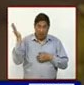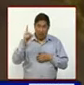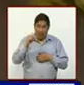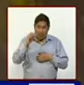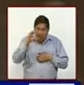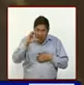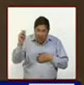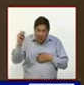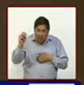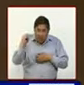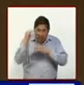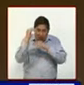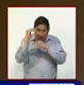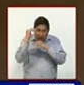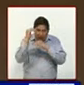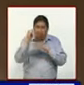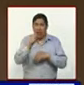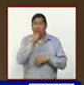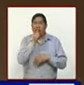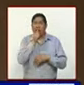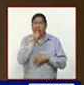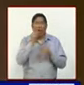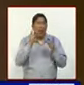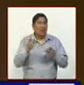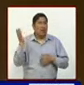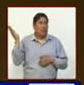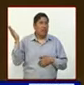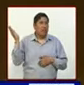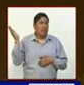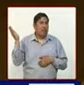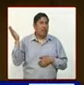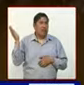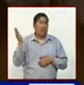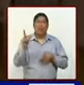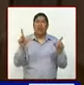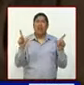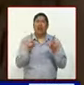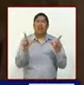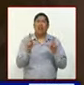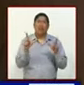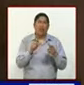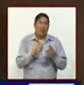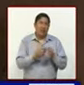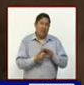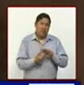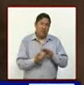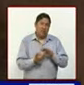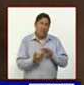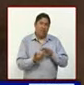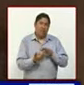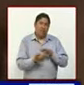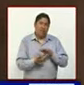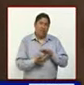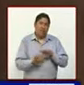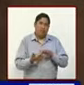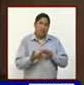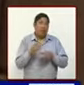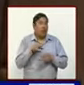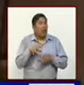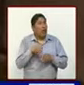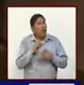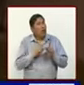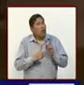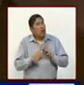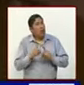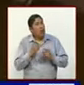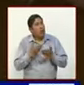altura, como pueden observar ustedes. Y así es como ha quedado. Y la tele, la hornilla que tenían acá y también, mire, incluso